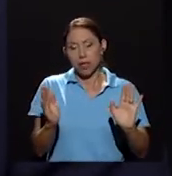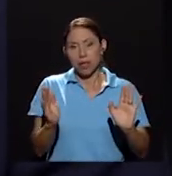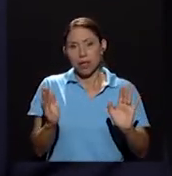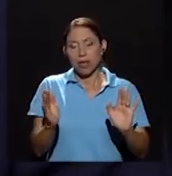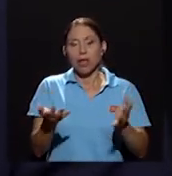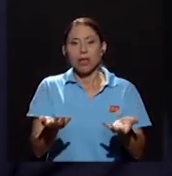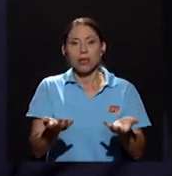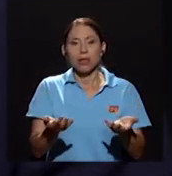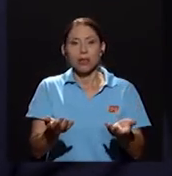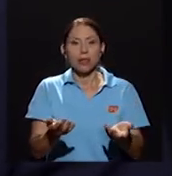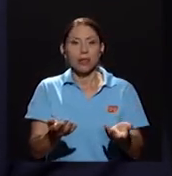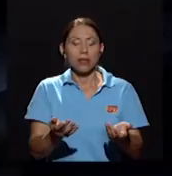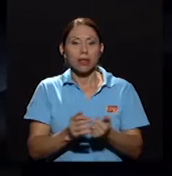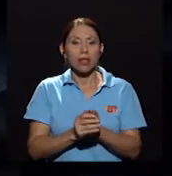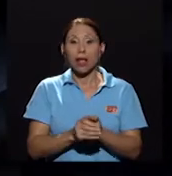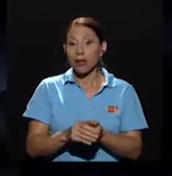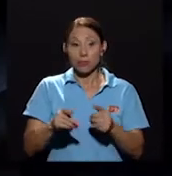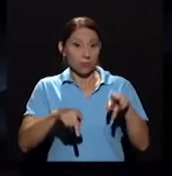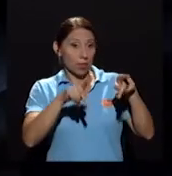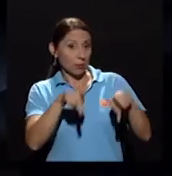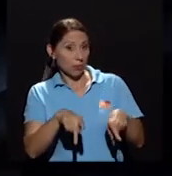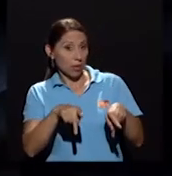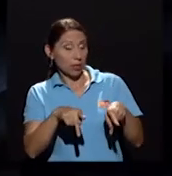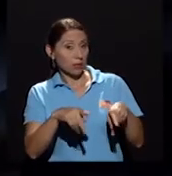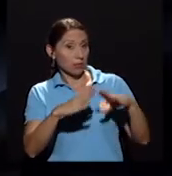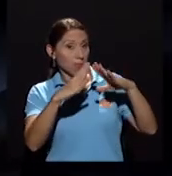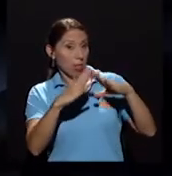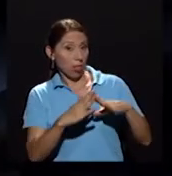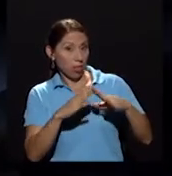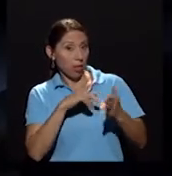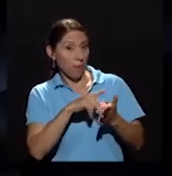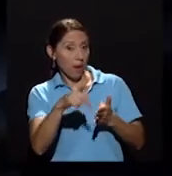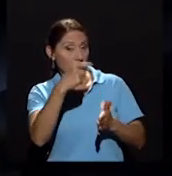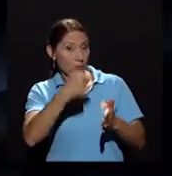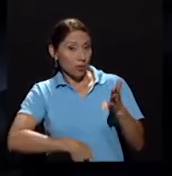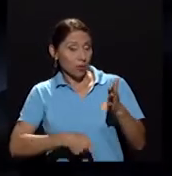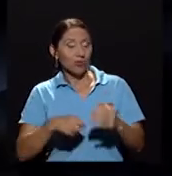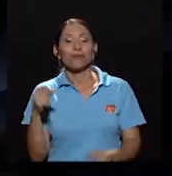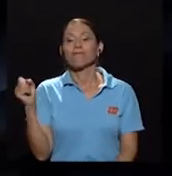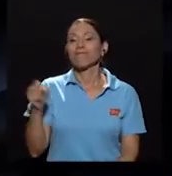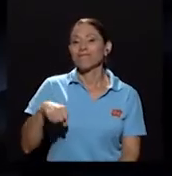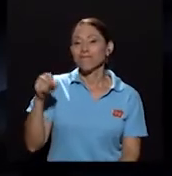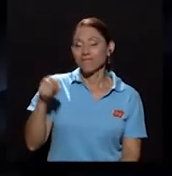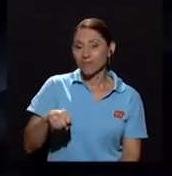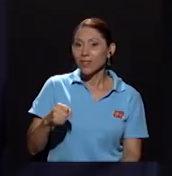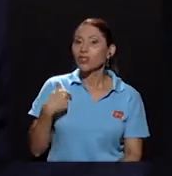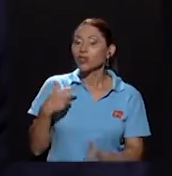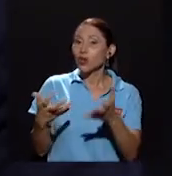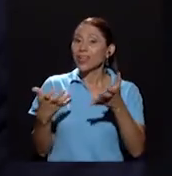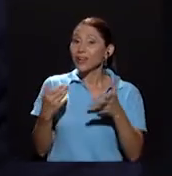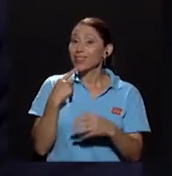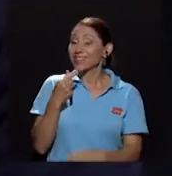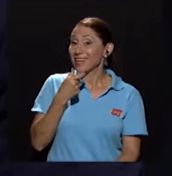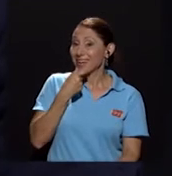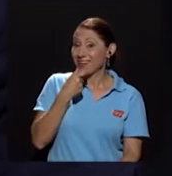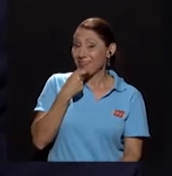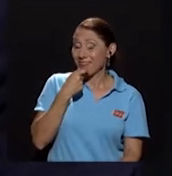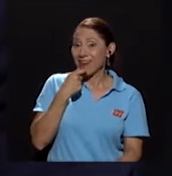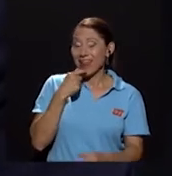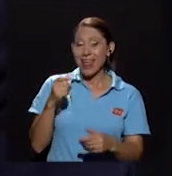unido- los habitantes que pagan impuestos los habitantes que pagan impuestos y quiero decir que en el reino unido no es una